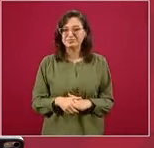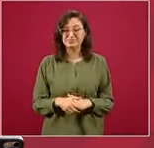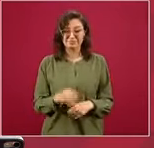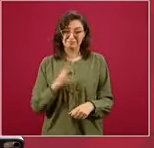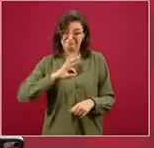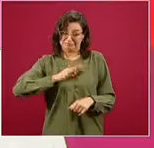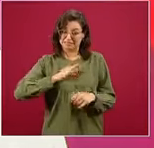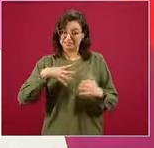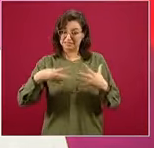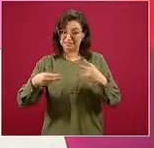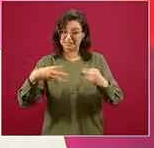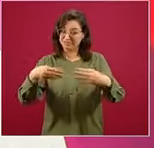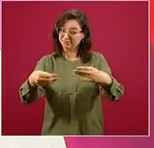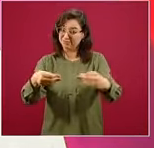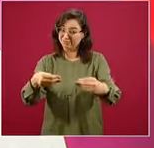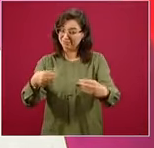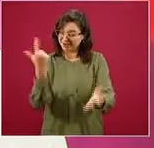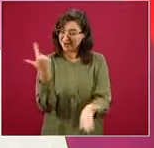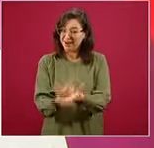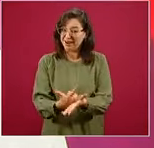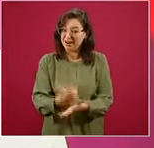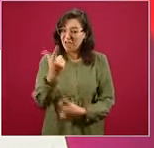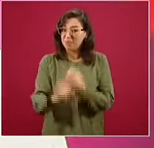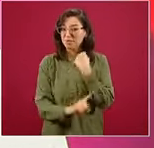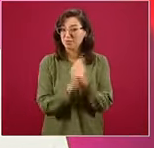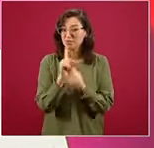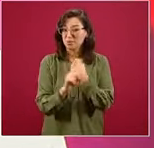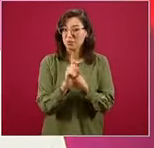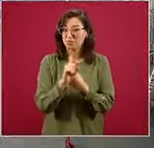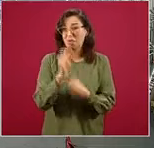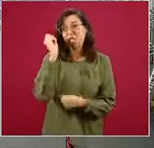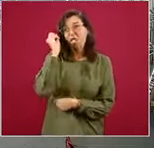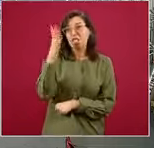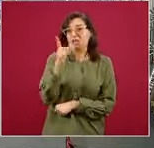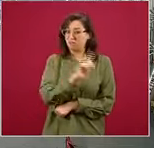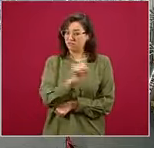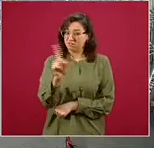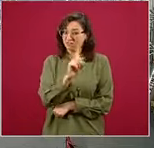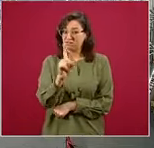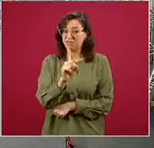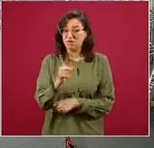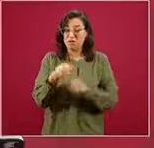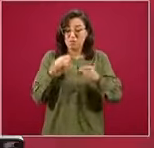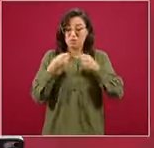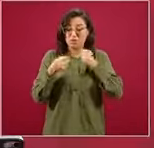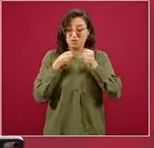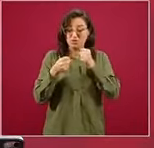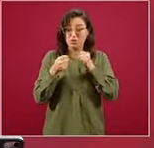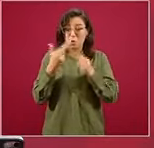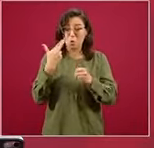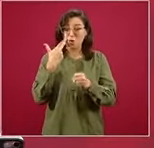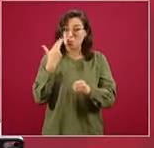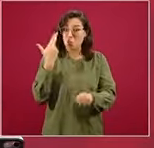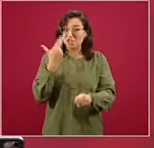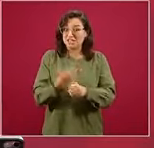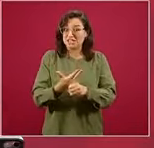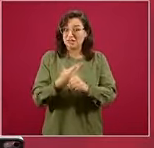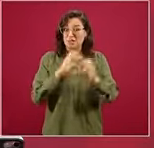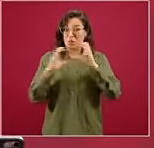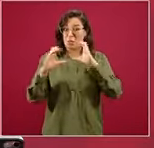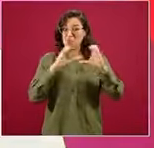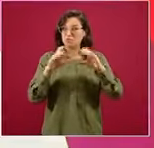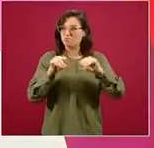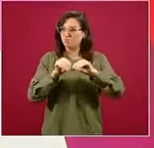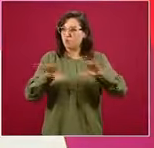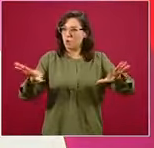una pandemia, que no se nos olvide que estamos en una pandemia. La responsabilidad de comunicar bien para ayudar